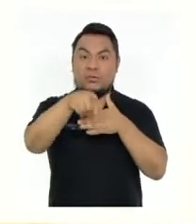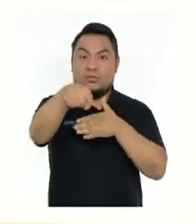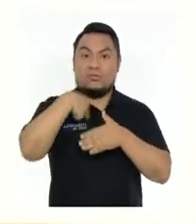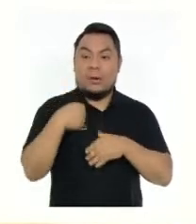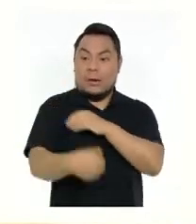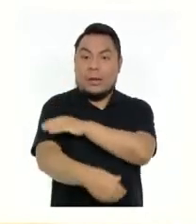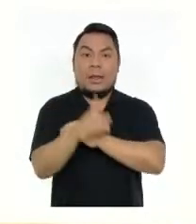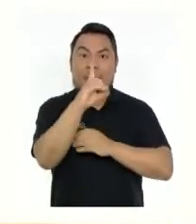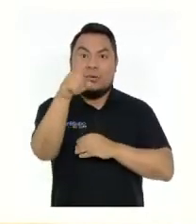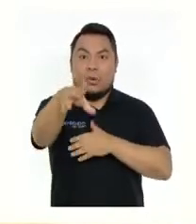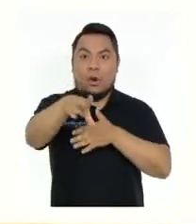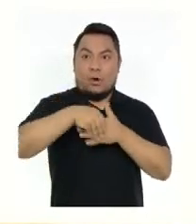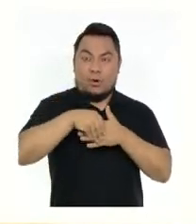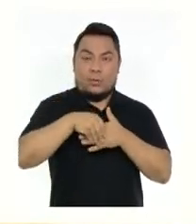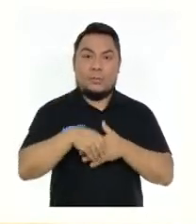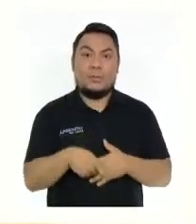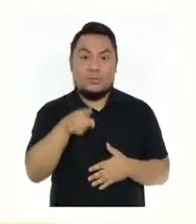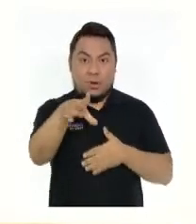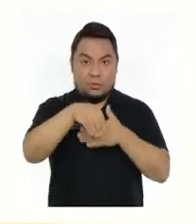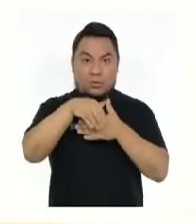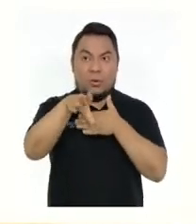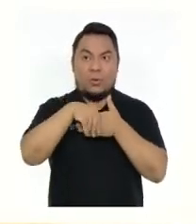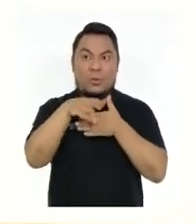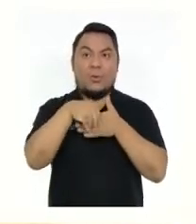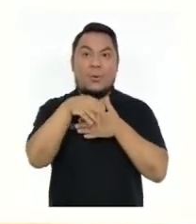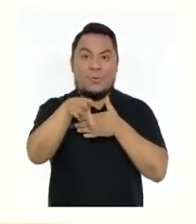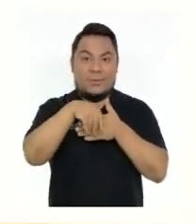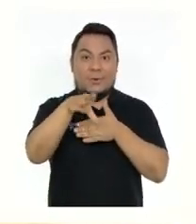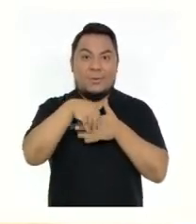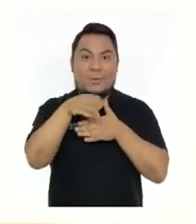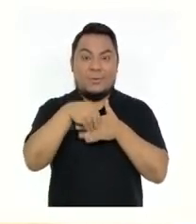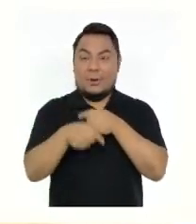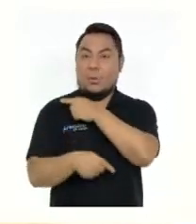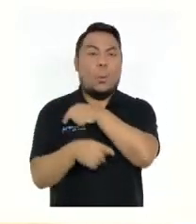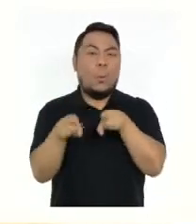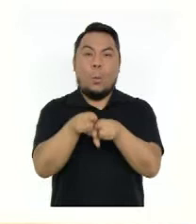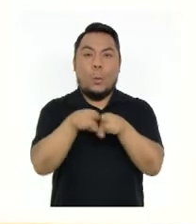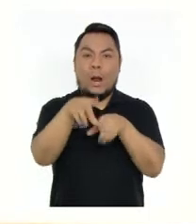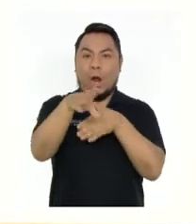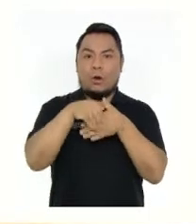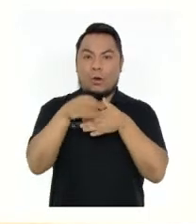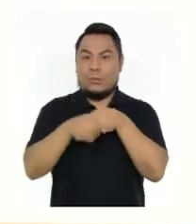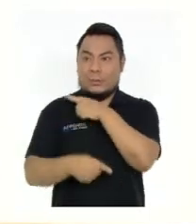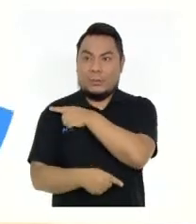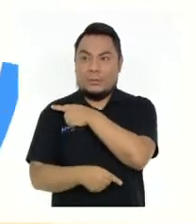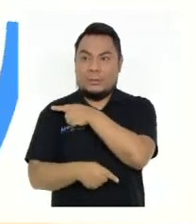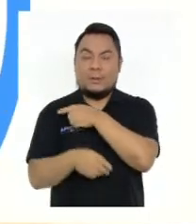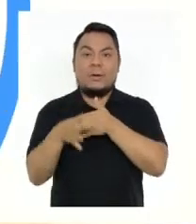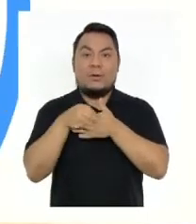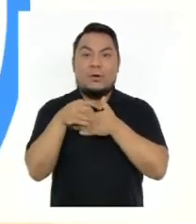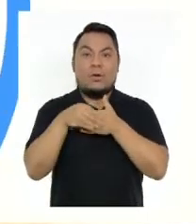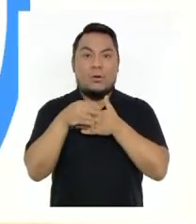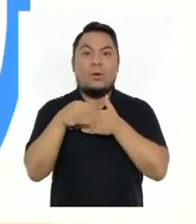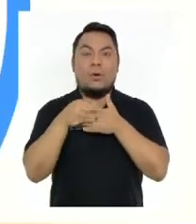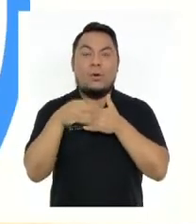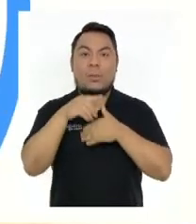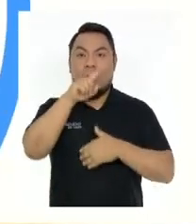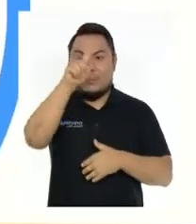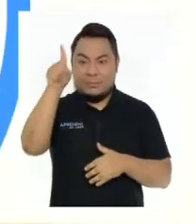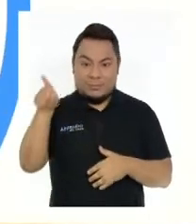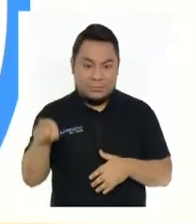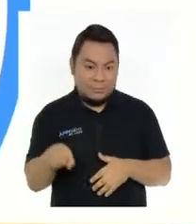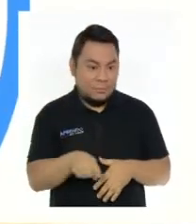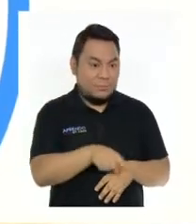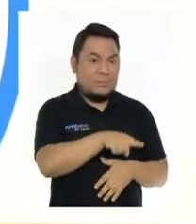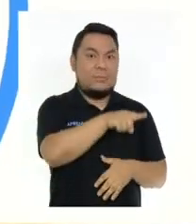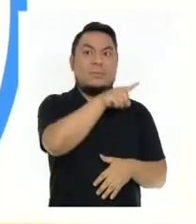mi movimiento. Síguelo, síguelo, síguelo, síguelo, síguelo, tal cual igual que yo, con todo el cuerpo. Ahora el brazo izquierdo, los dos